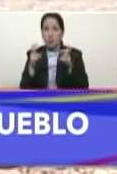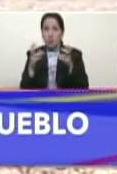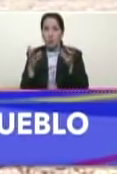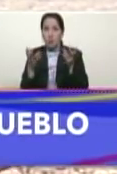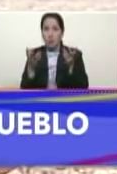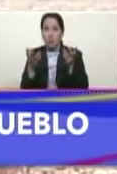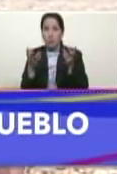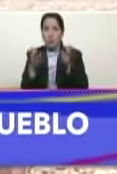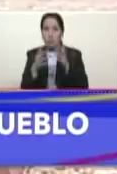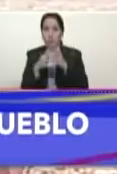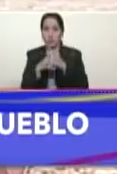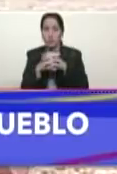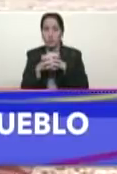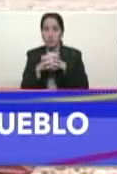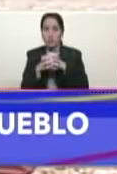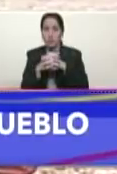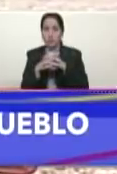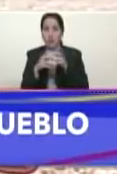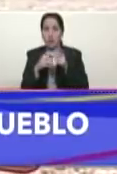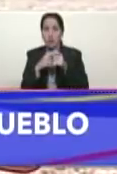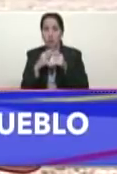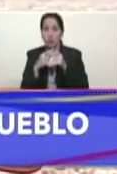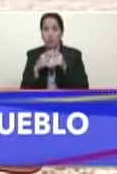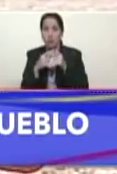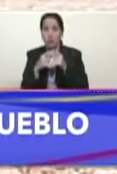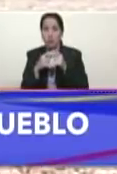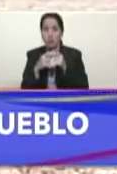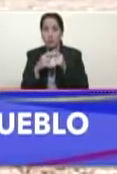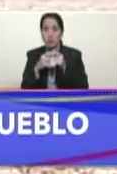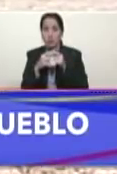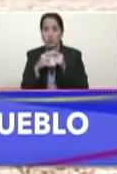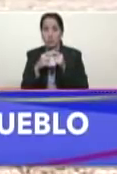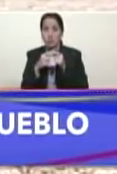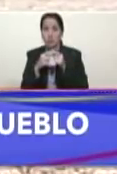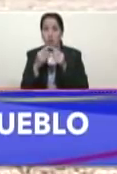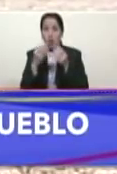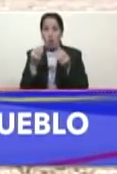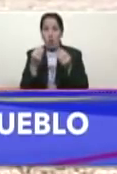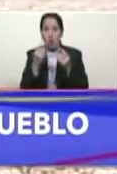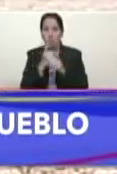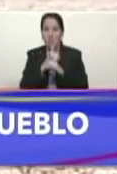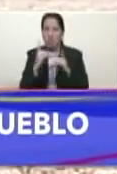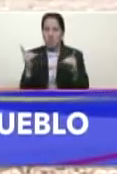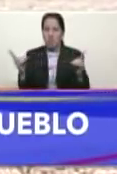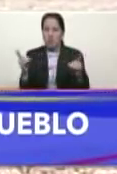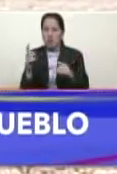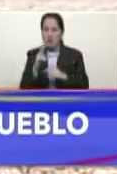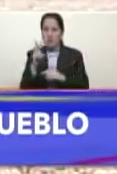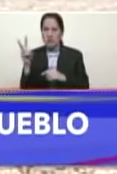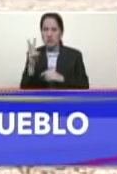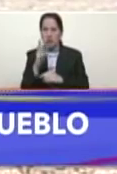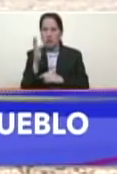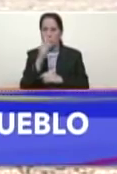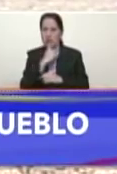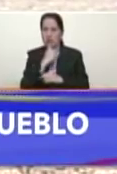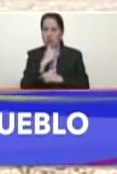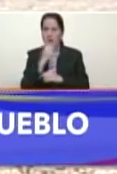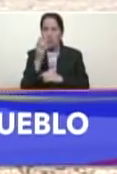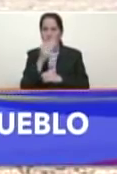es que el imperialismo, que me acusa de dictador y acusa a la democracia venezolana de no existir, el